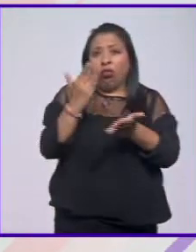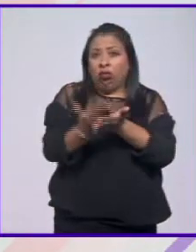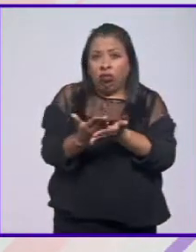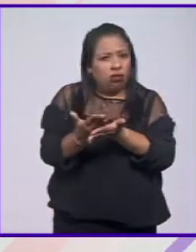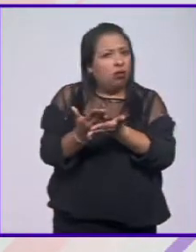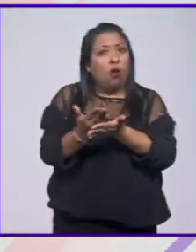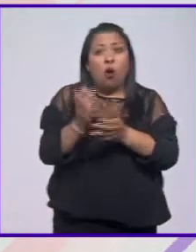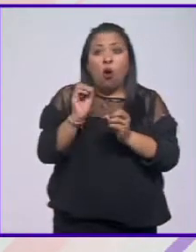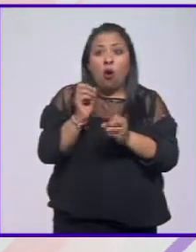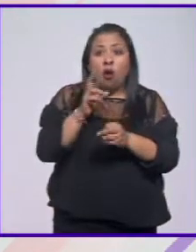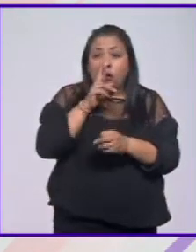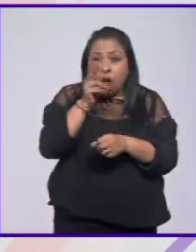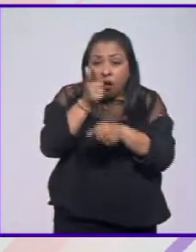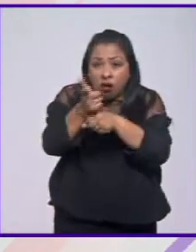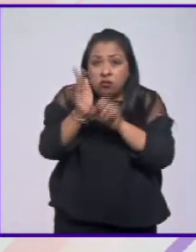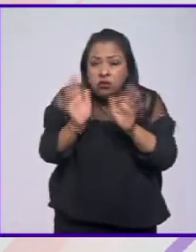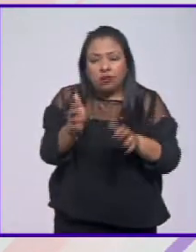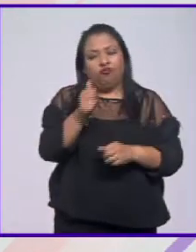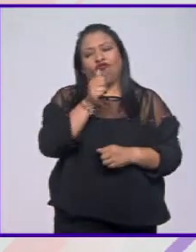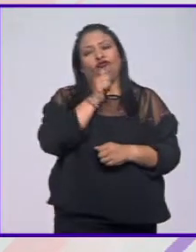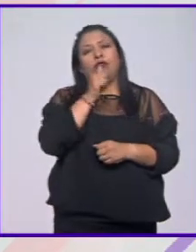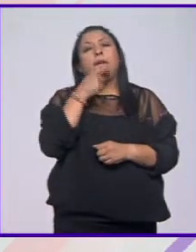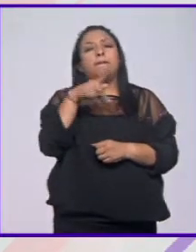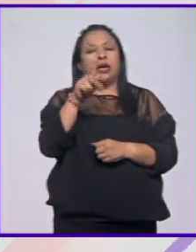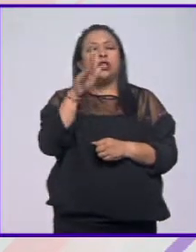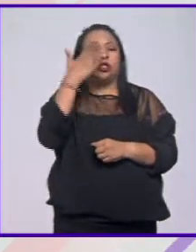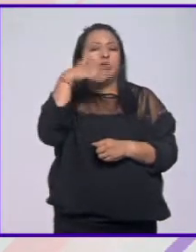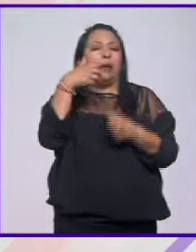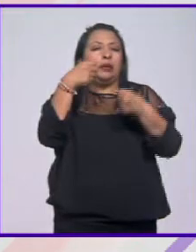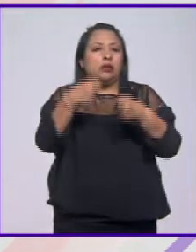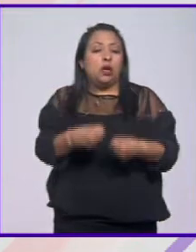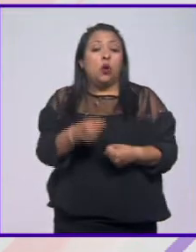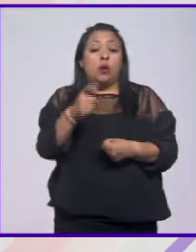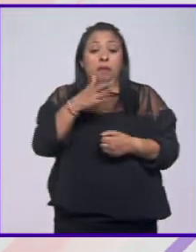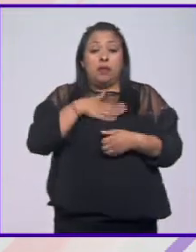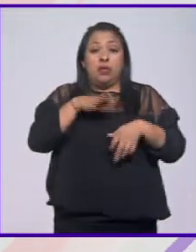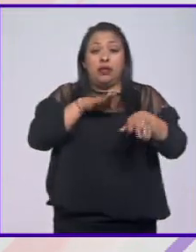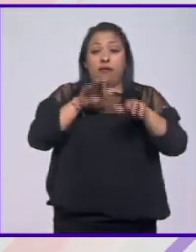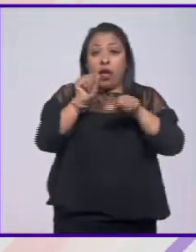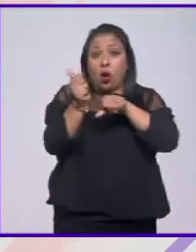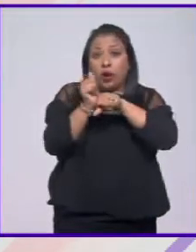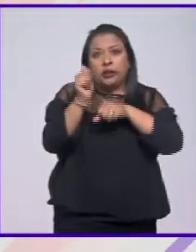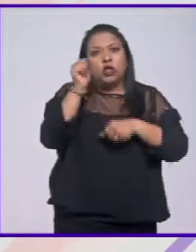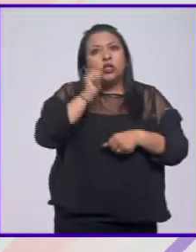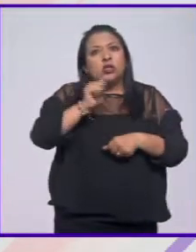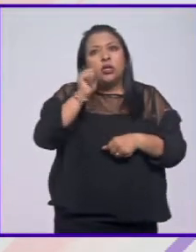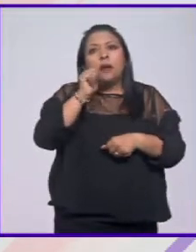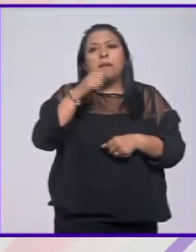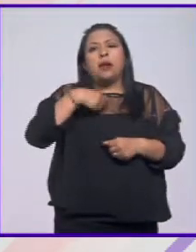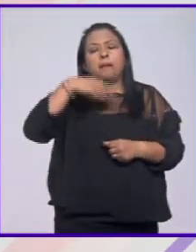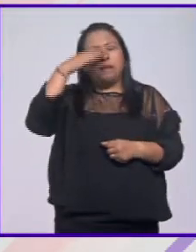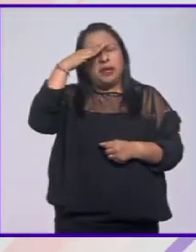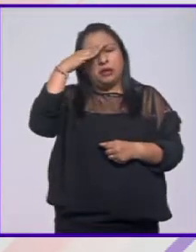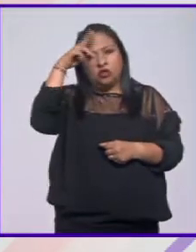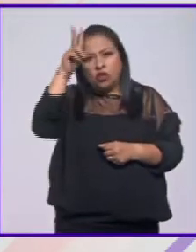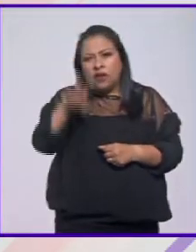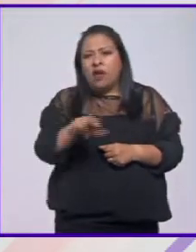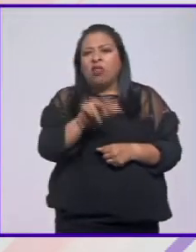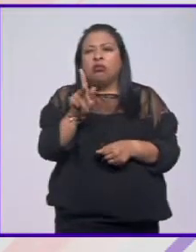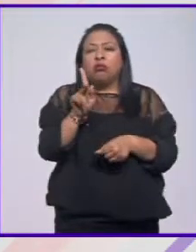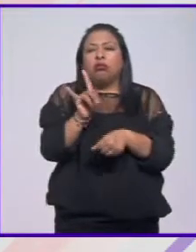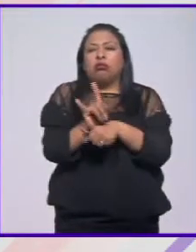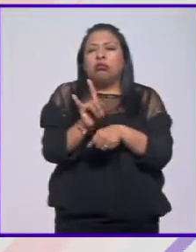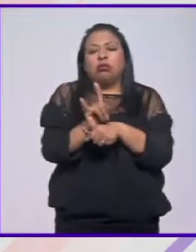encuentran respuesta todavía, pero de algo está seguro. El oficio de actor conlleva siempre creer ciegamente en la